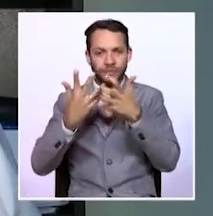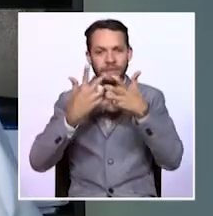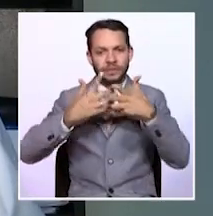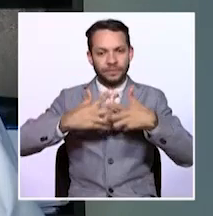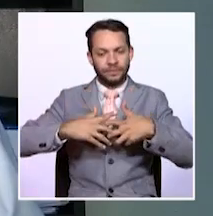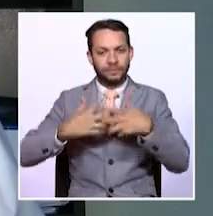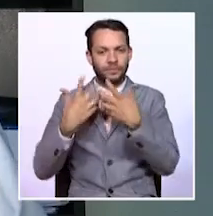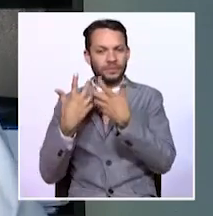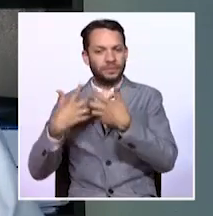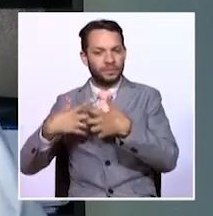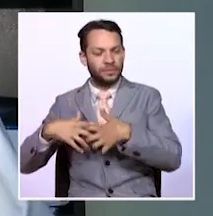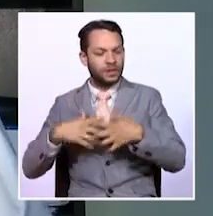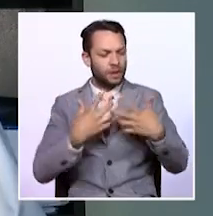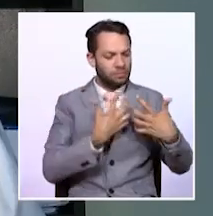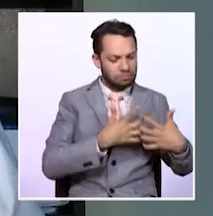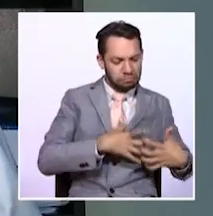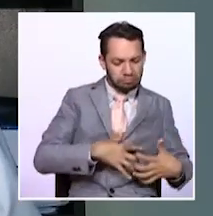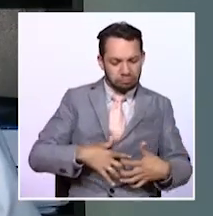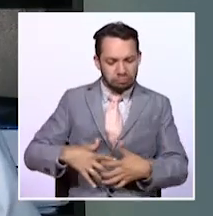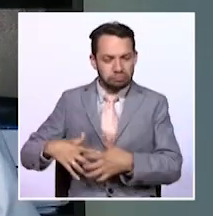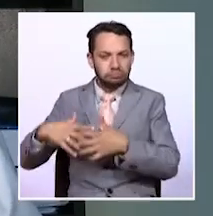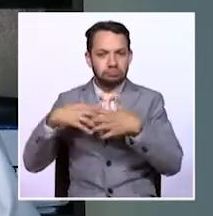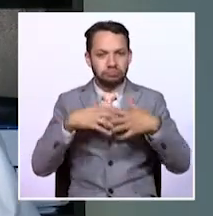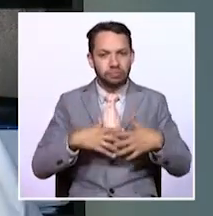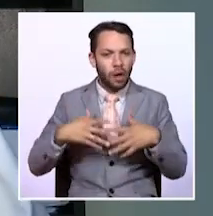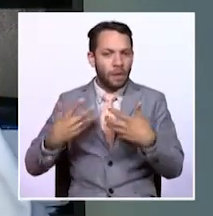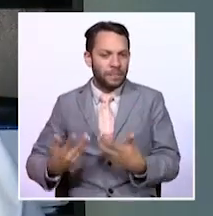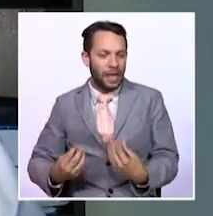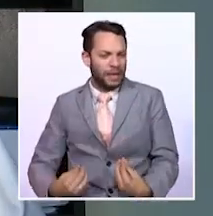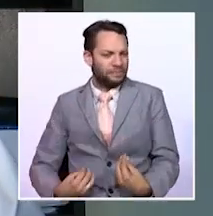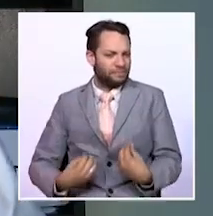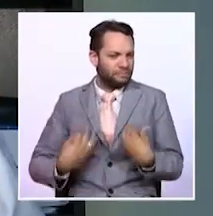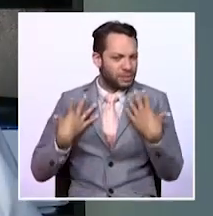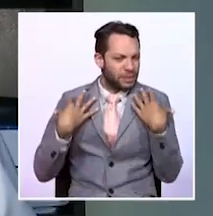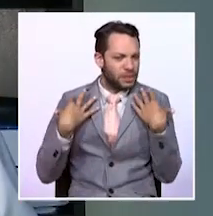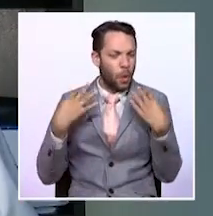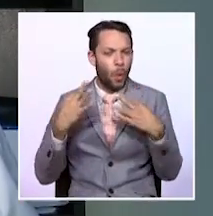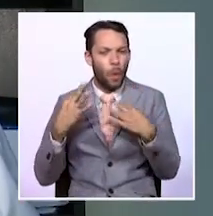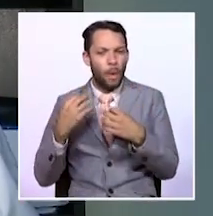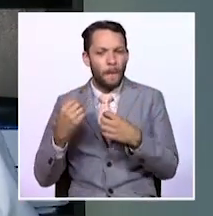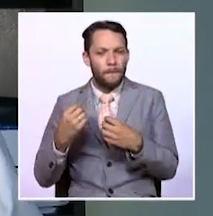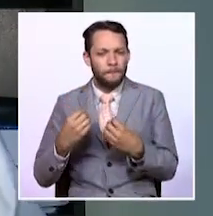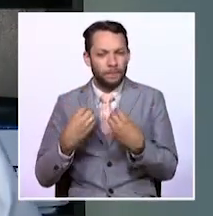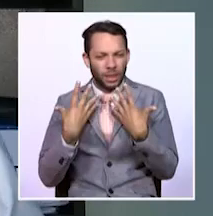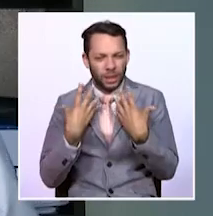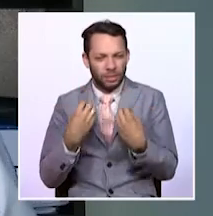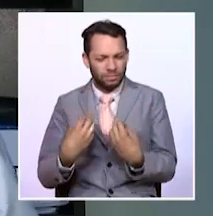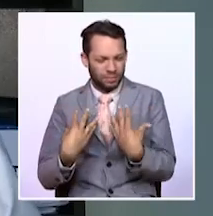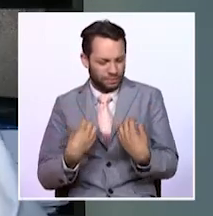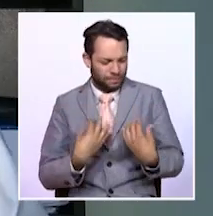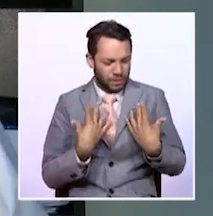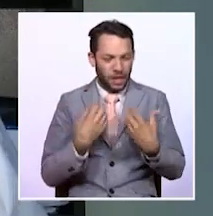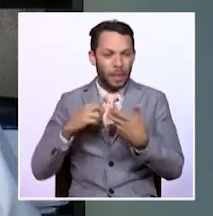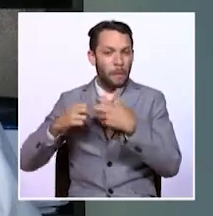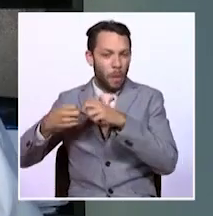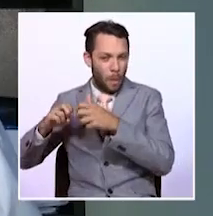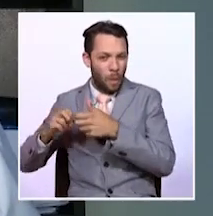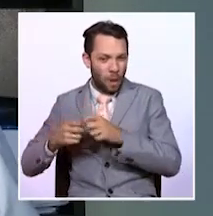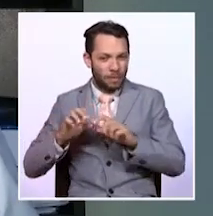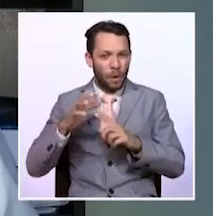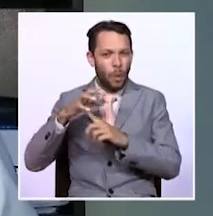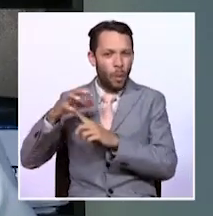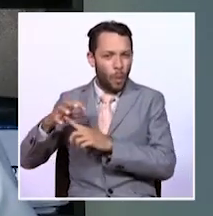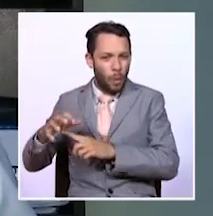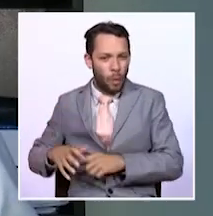de base razones por infecciosas, diferentes virus que pueden causar esto, razones inmunológicas, son muchas las razones por las cuales